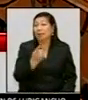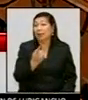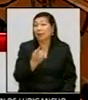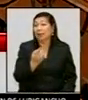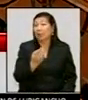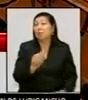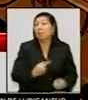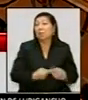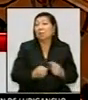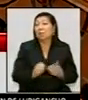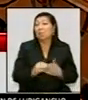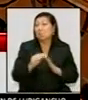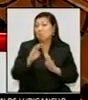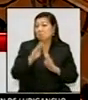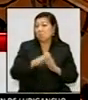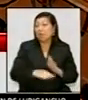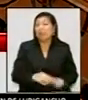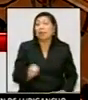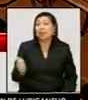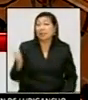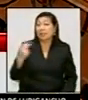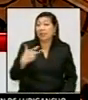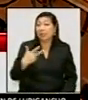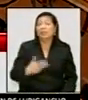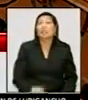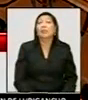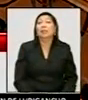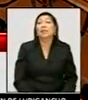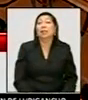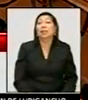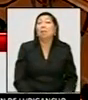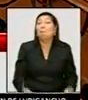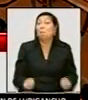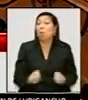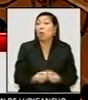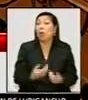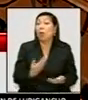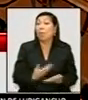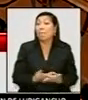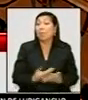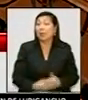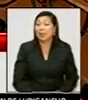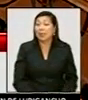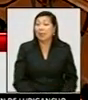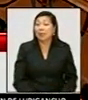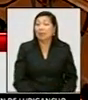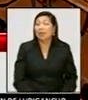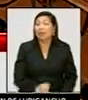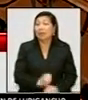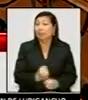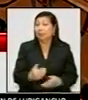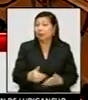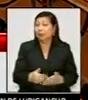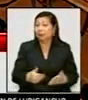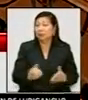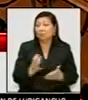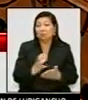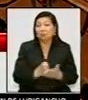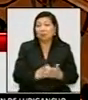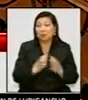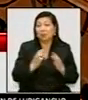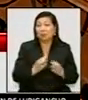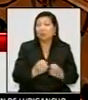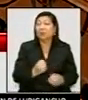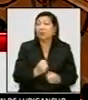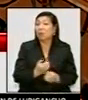de reemplazo bajas. Tercero, que son pocas las pruebas de que la jubilación anticipada reduce efectivamente